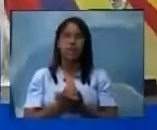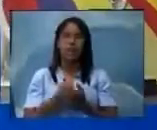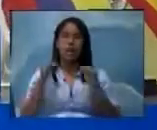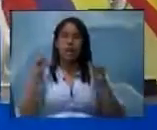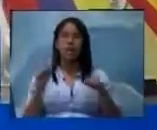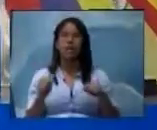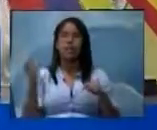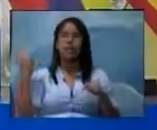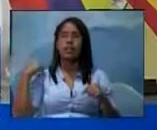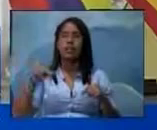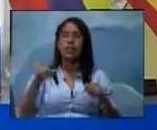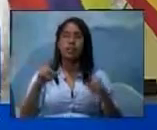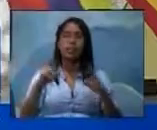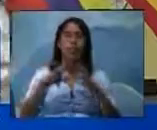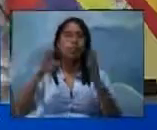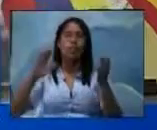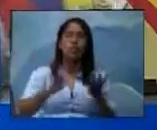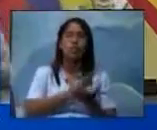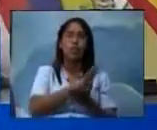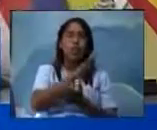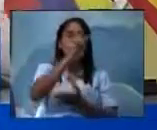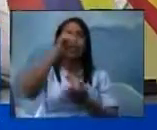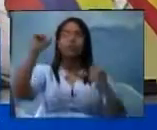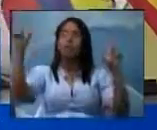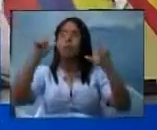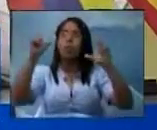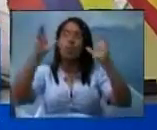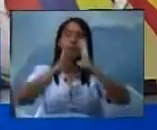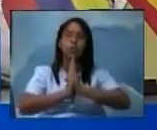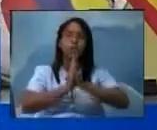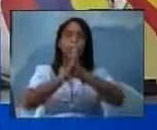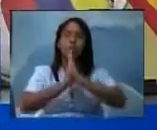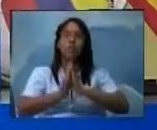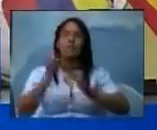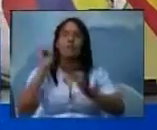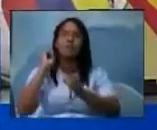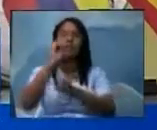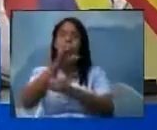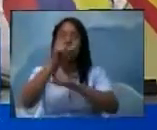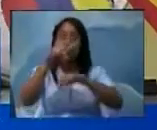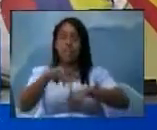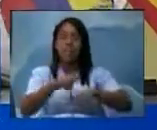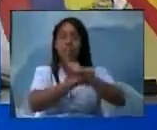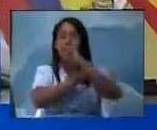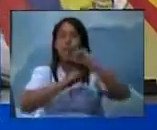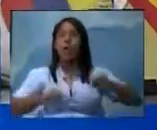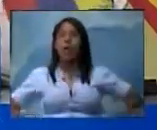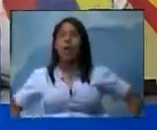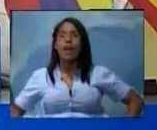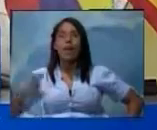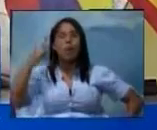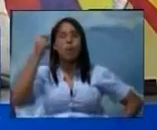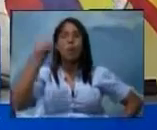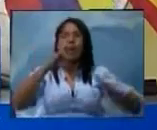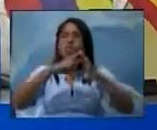Aquí tenemos los gloriosos matutinos que salen desde Guanare